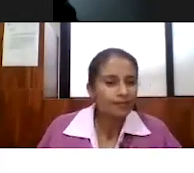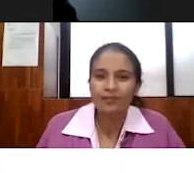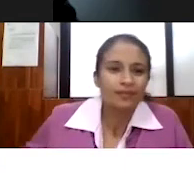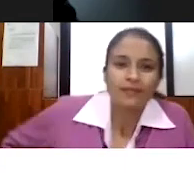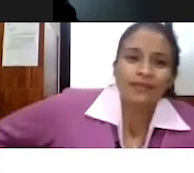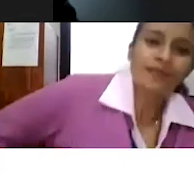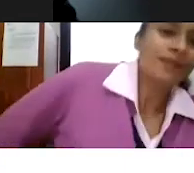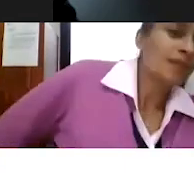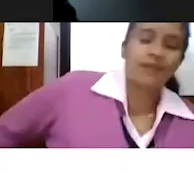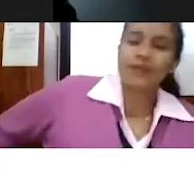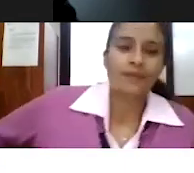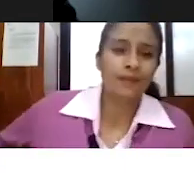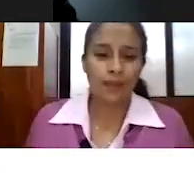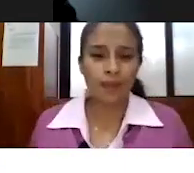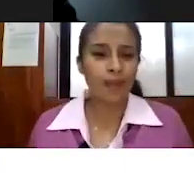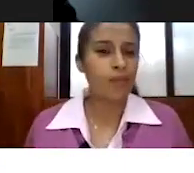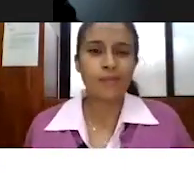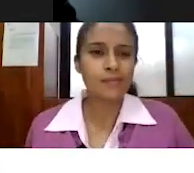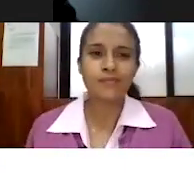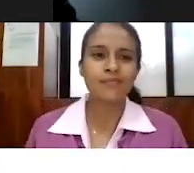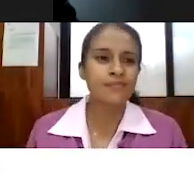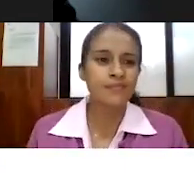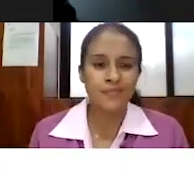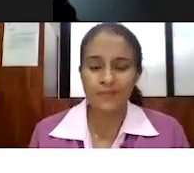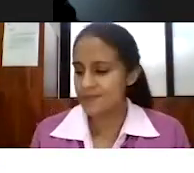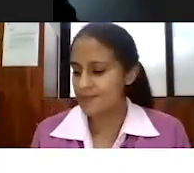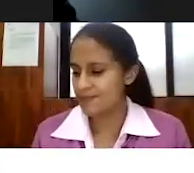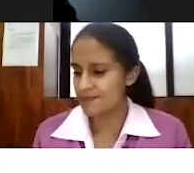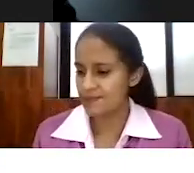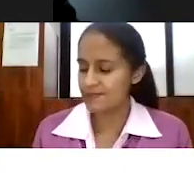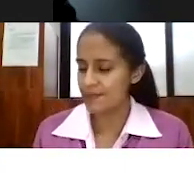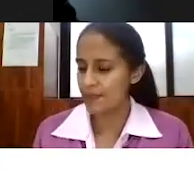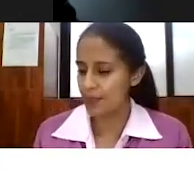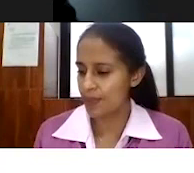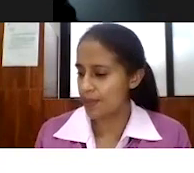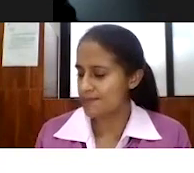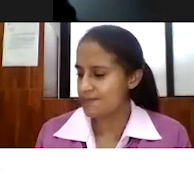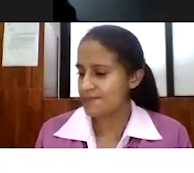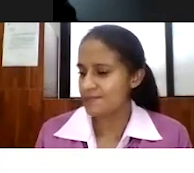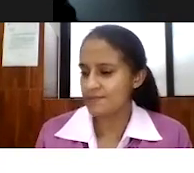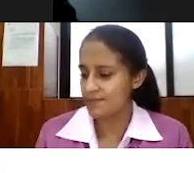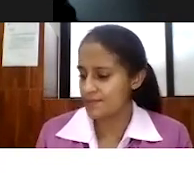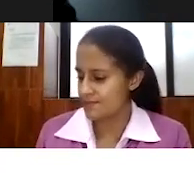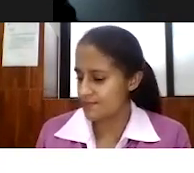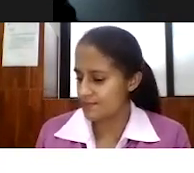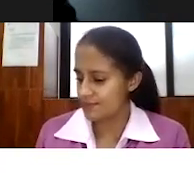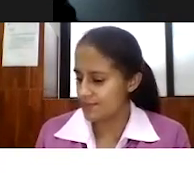No. Ok. Con esto daremos por concluida esta primera plática de primeros auxilios